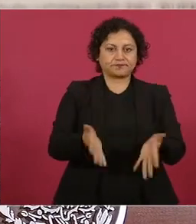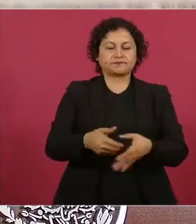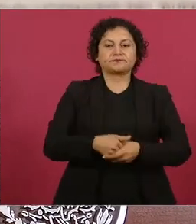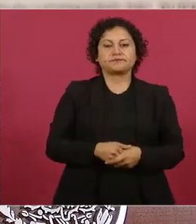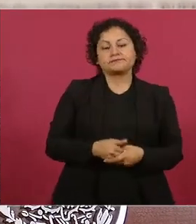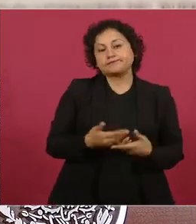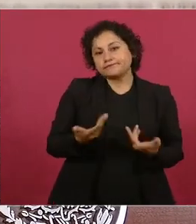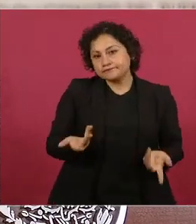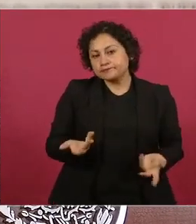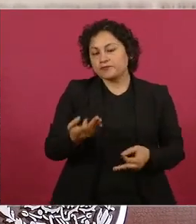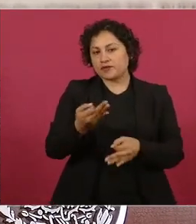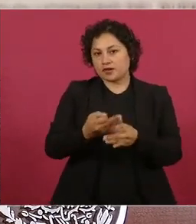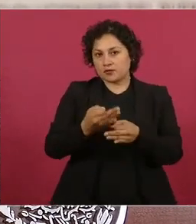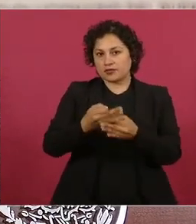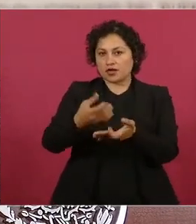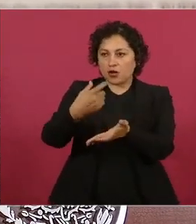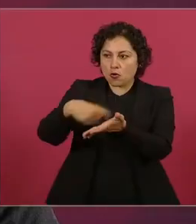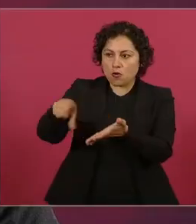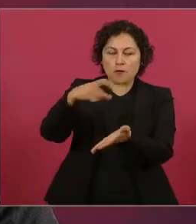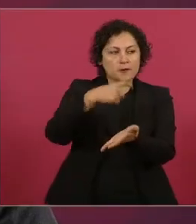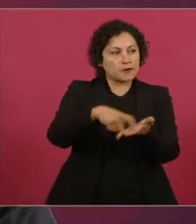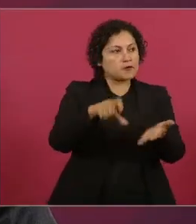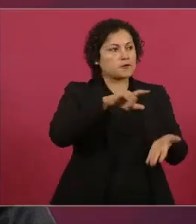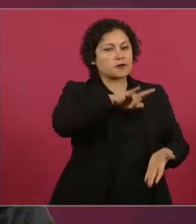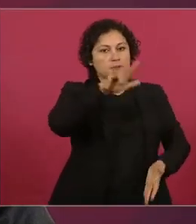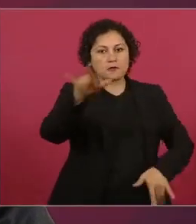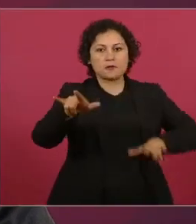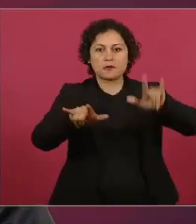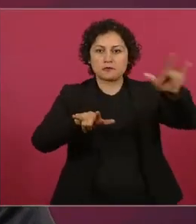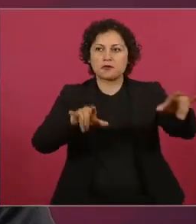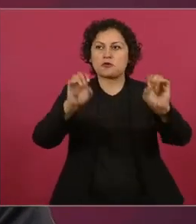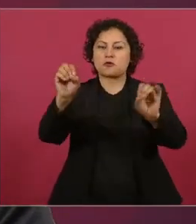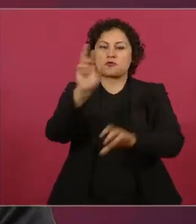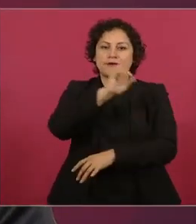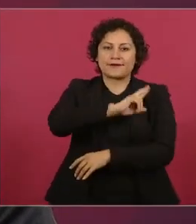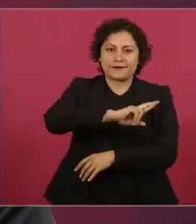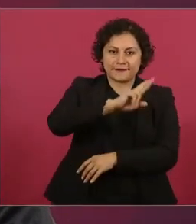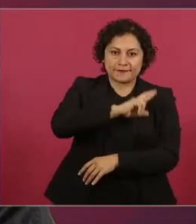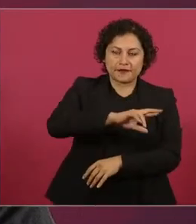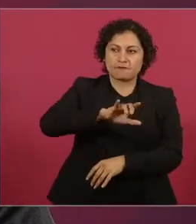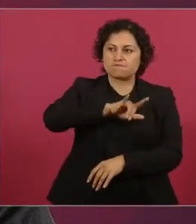adquiriendo de aviones, rentando aviones,